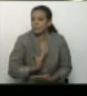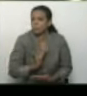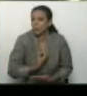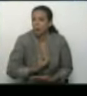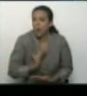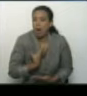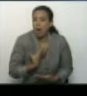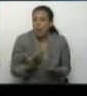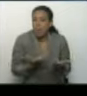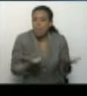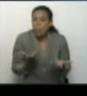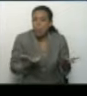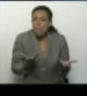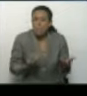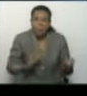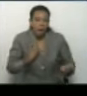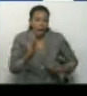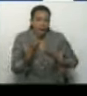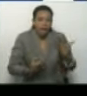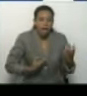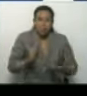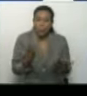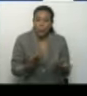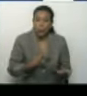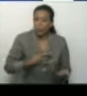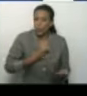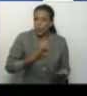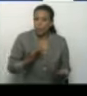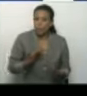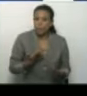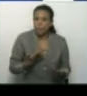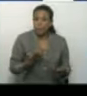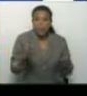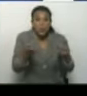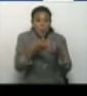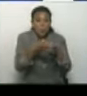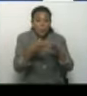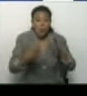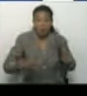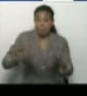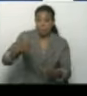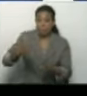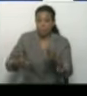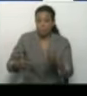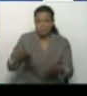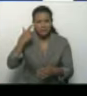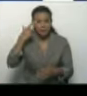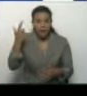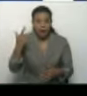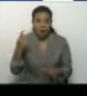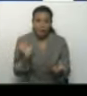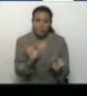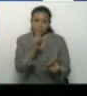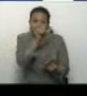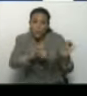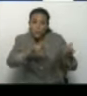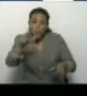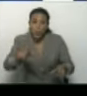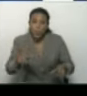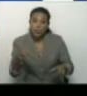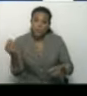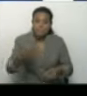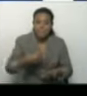por la robótica? Bueno, la verdad que un equipo de robótica, aunque a veces no lo parezca, es mucho